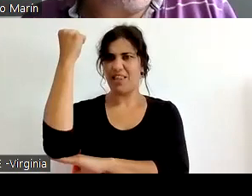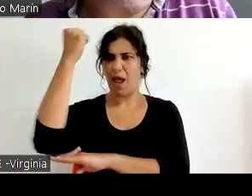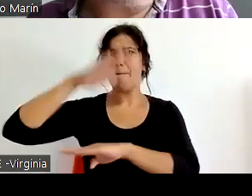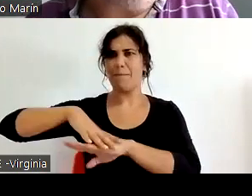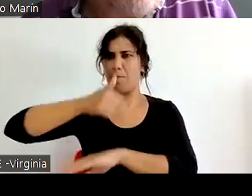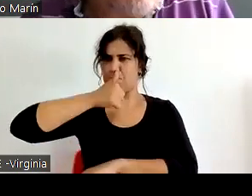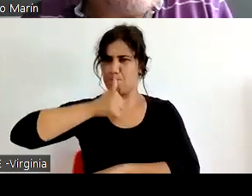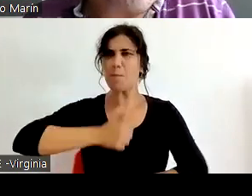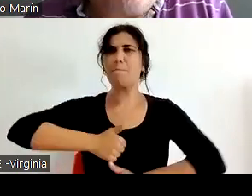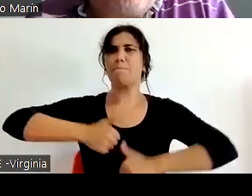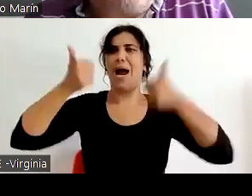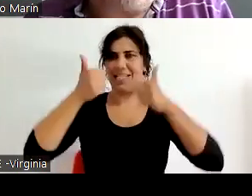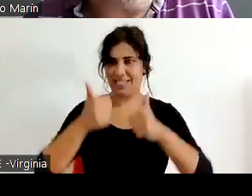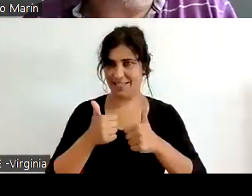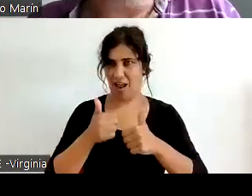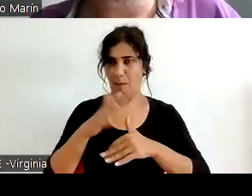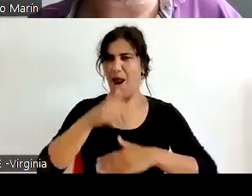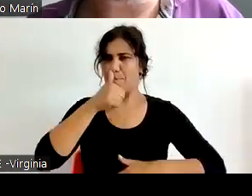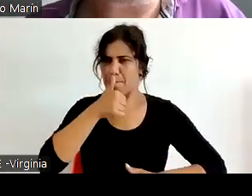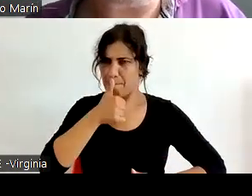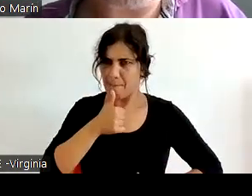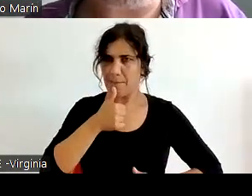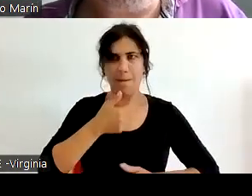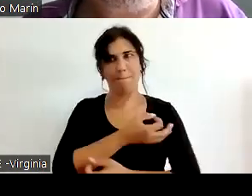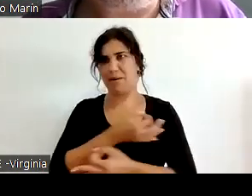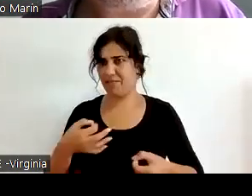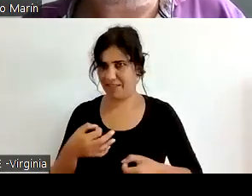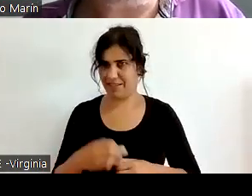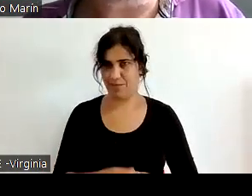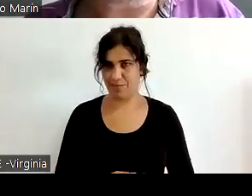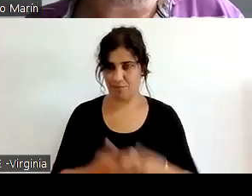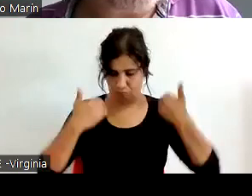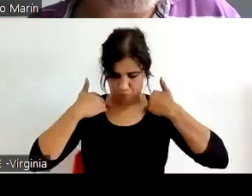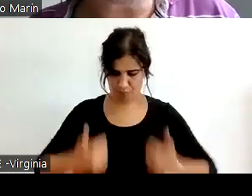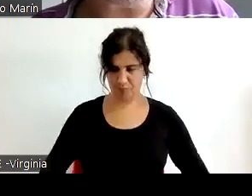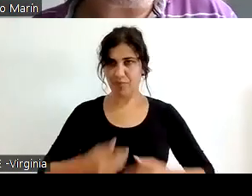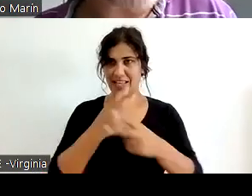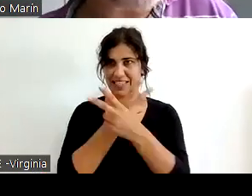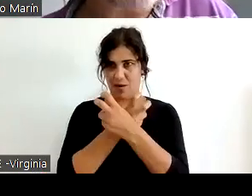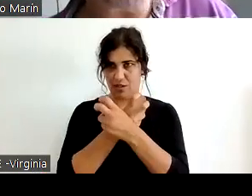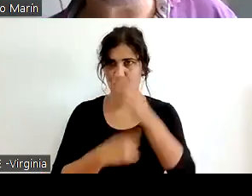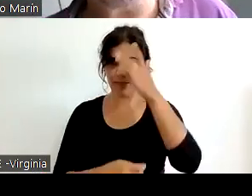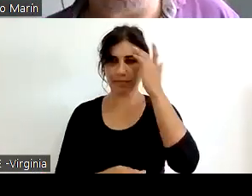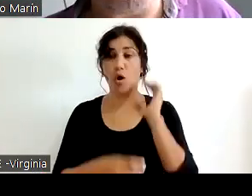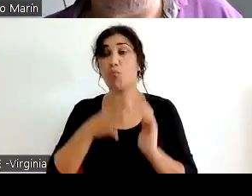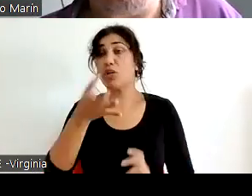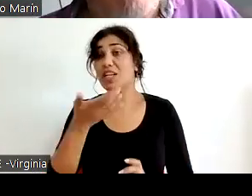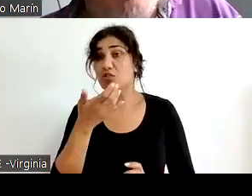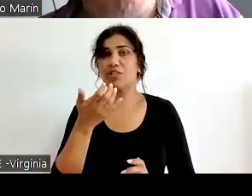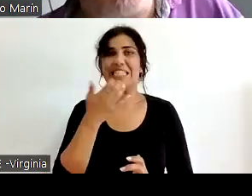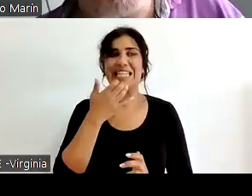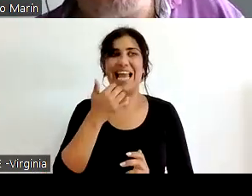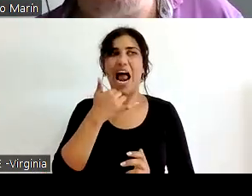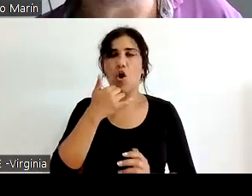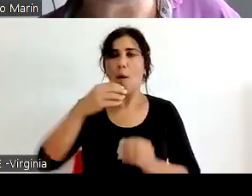ósea, todo el esqueleto, toda la estructura osteoarticular. Es por eso que cuando hay una prótesis, cuando se aplica